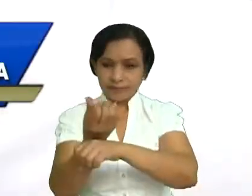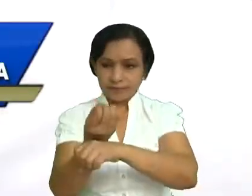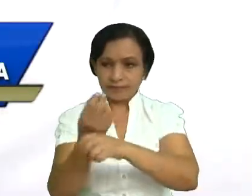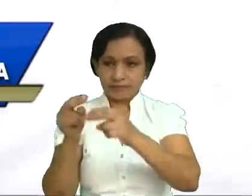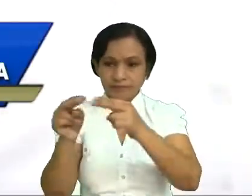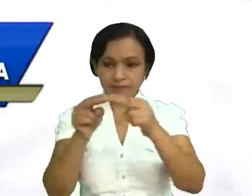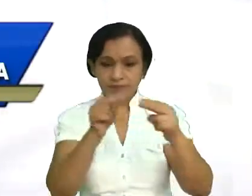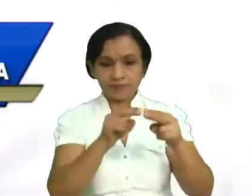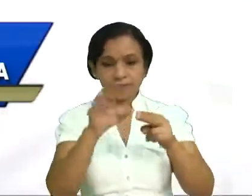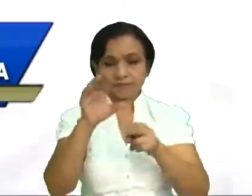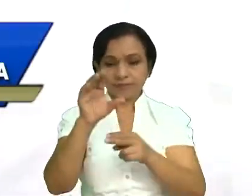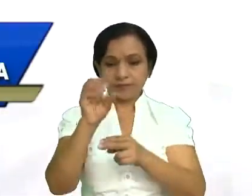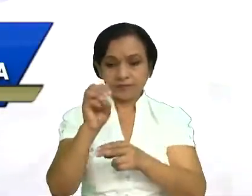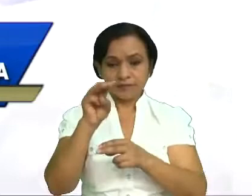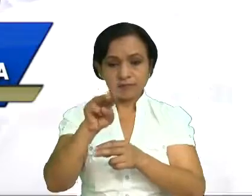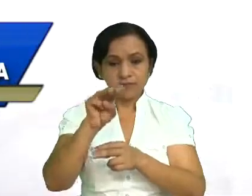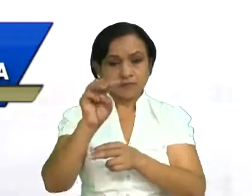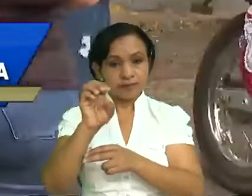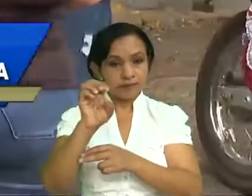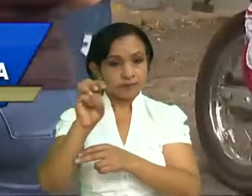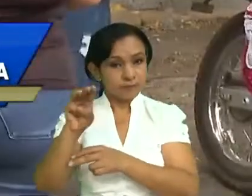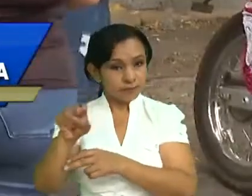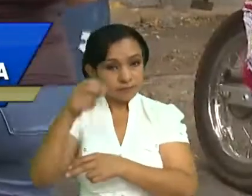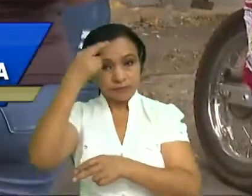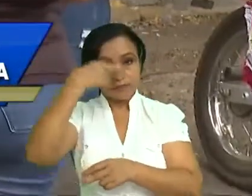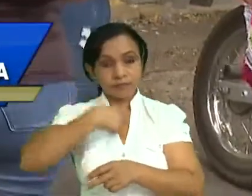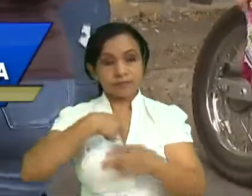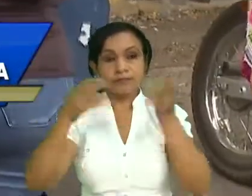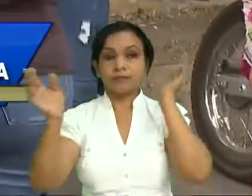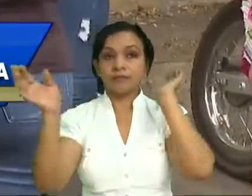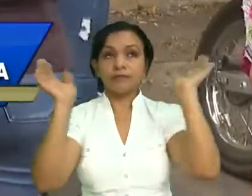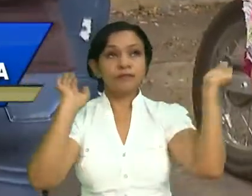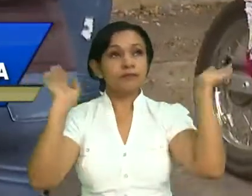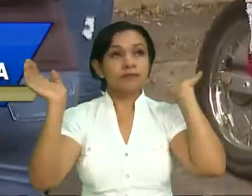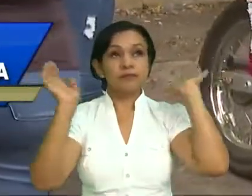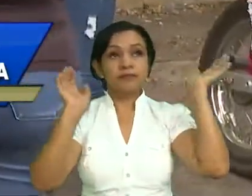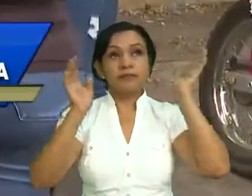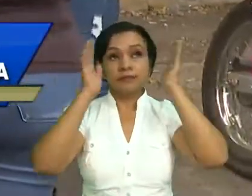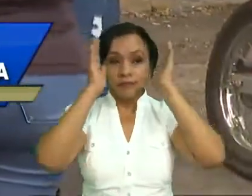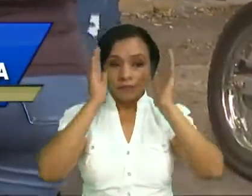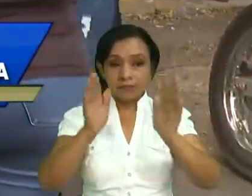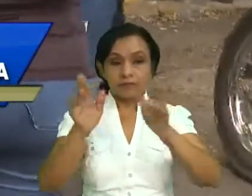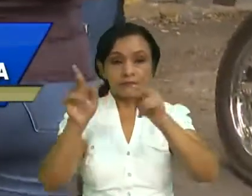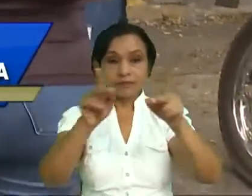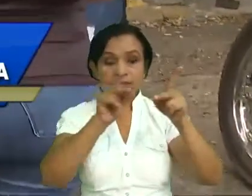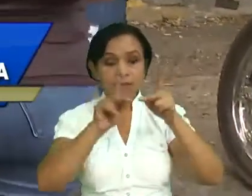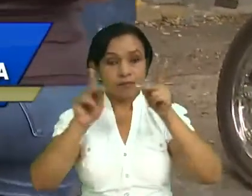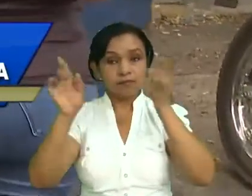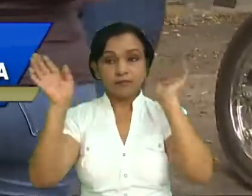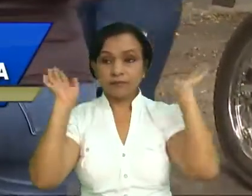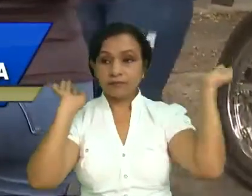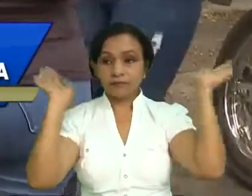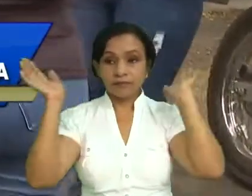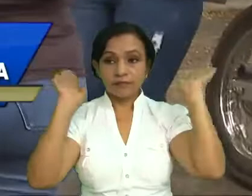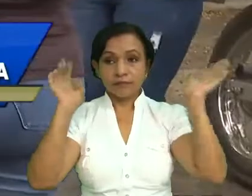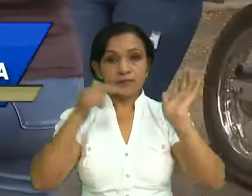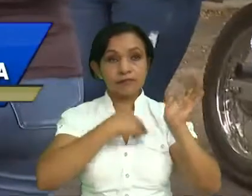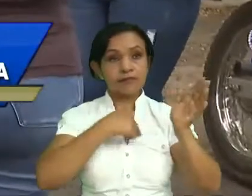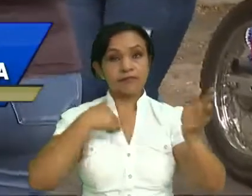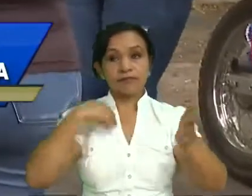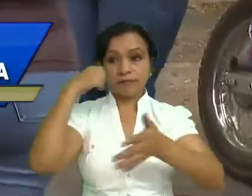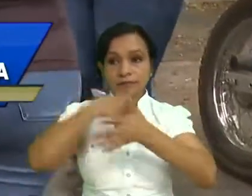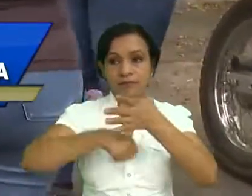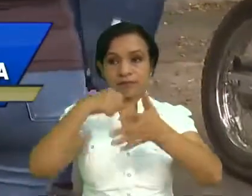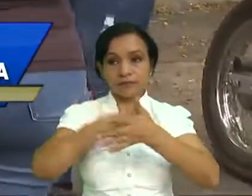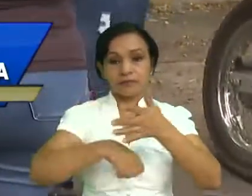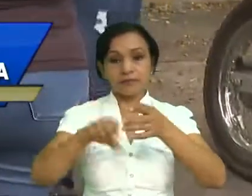articulado con CONMEMA, la atención permanente a los comerciantes. También nosotros han hecho esfuerzo de